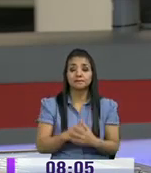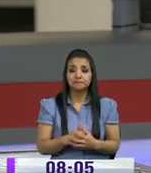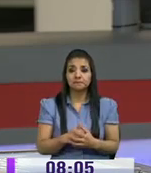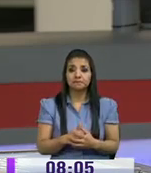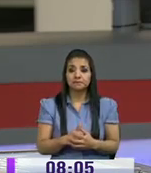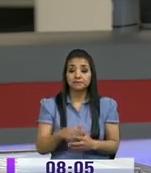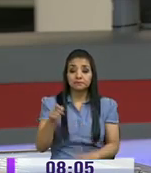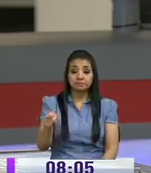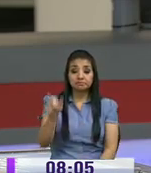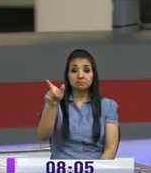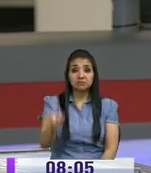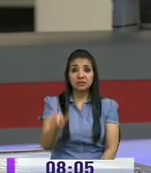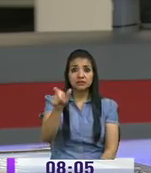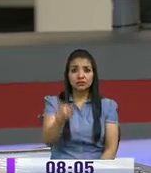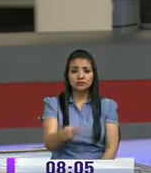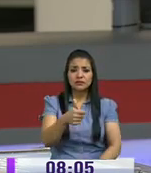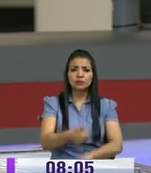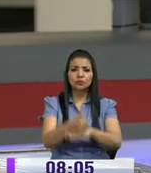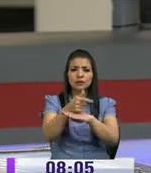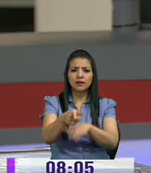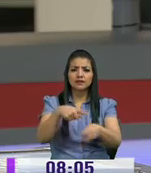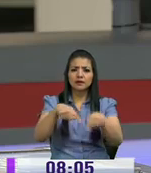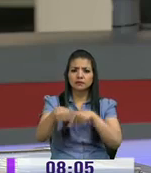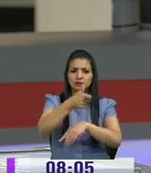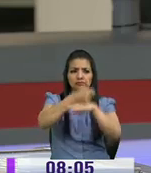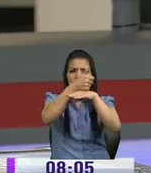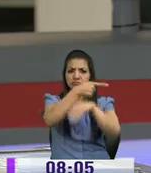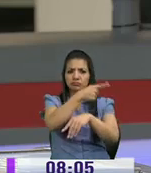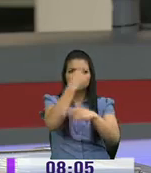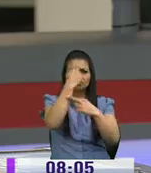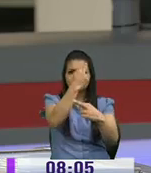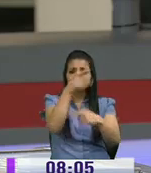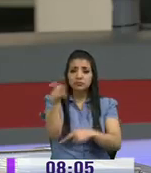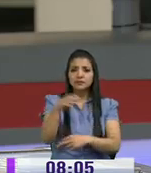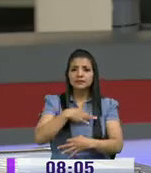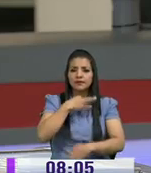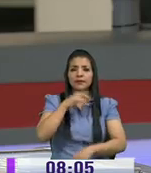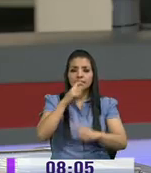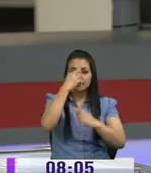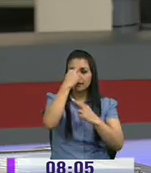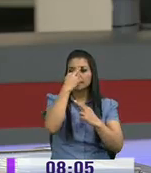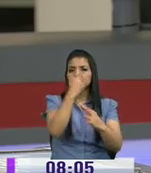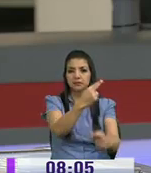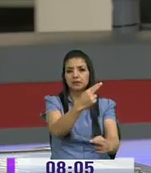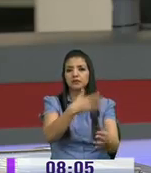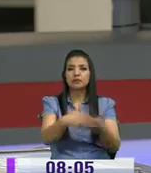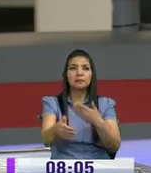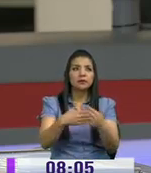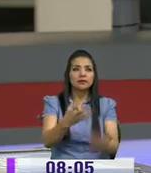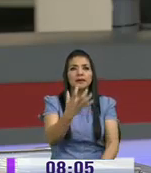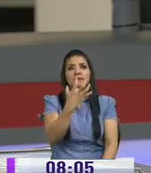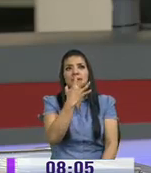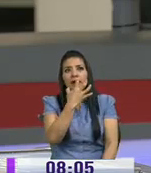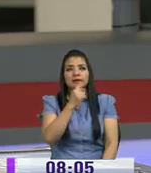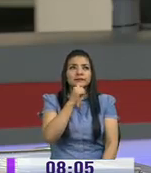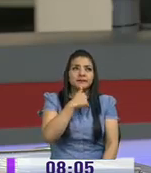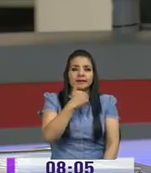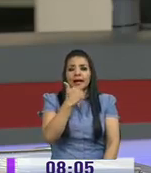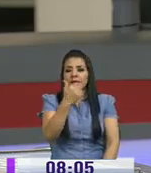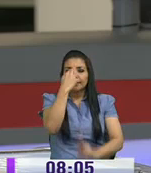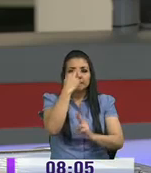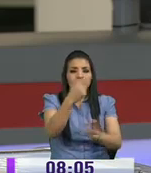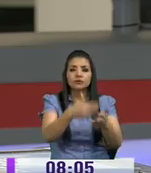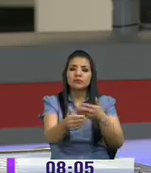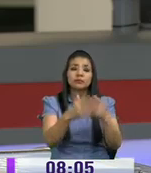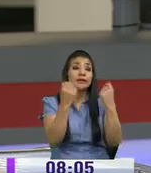estos señores son una autoridad de tránsito y nosotros como civiles debemos respetarles. Y si no tienen la razón,